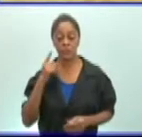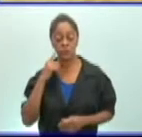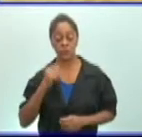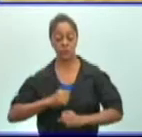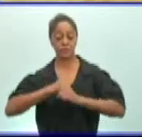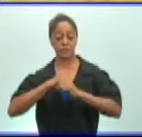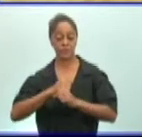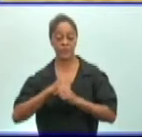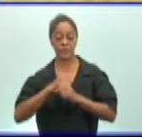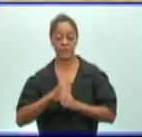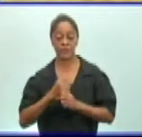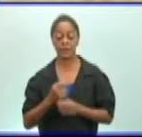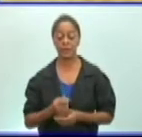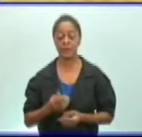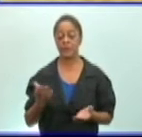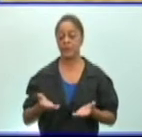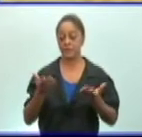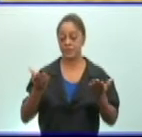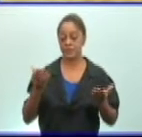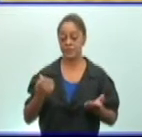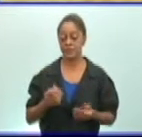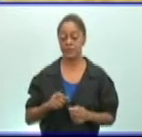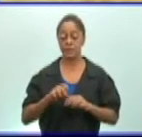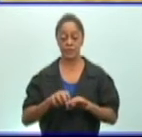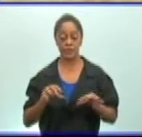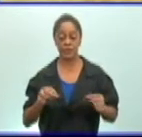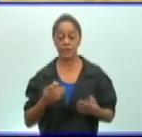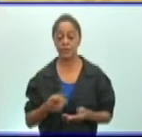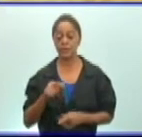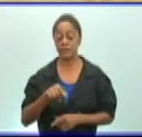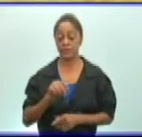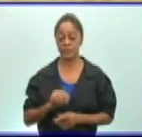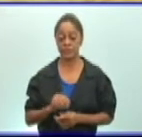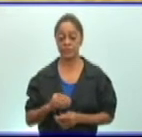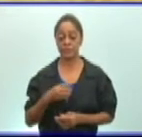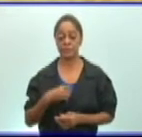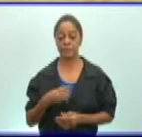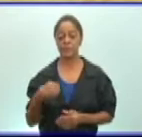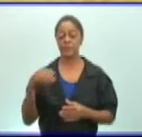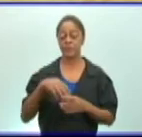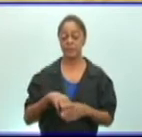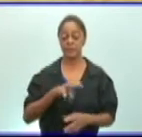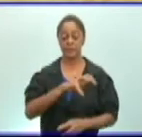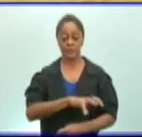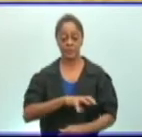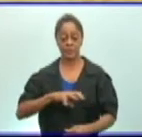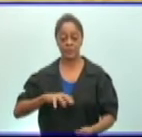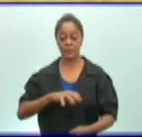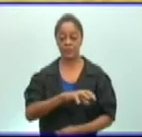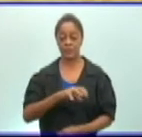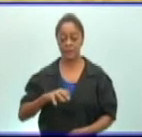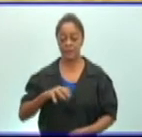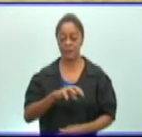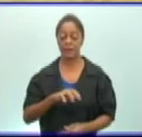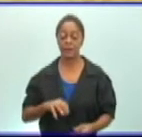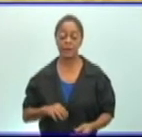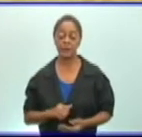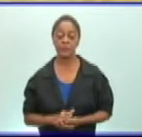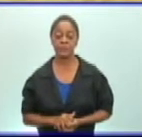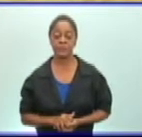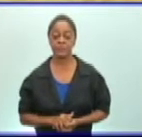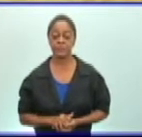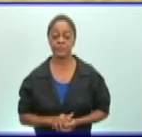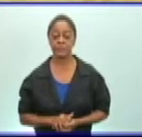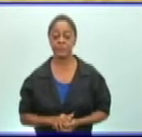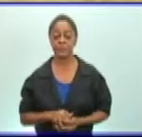caballo, desarrollan el hierro, y esto va a permitir que introduzcan el arado con reja de hierro y